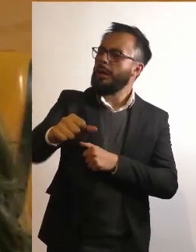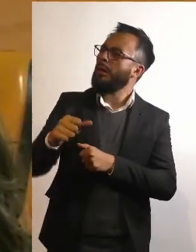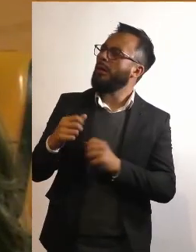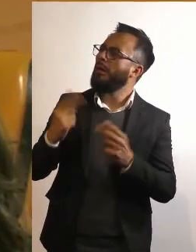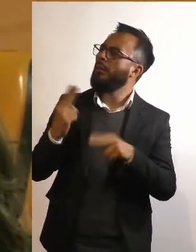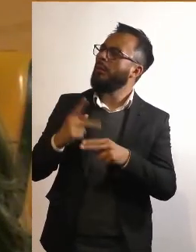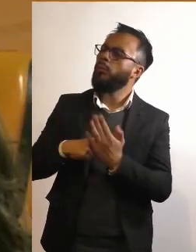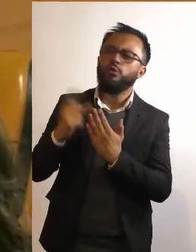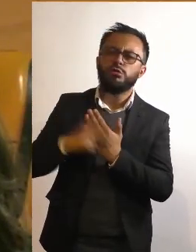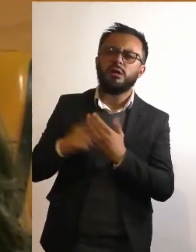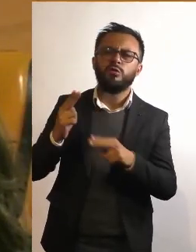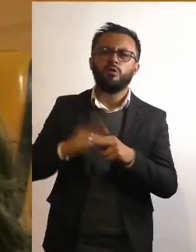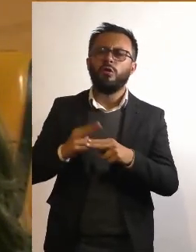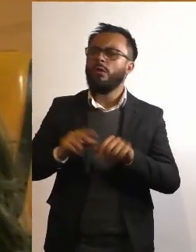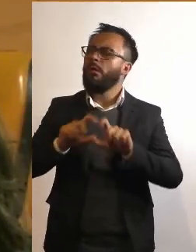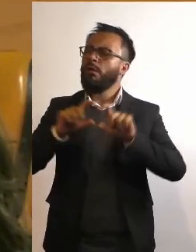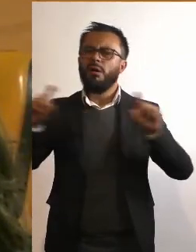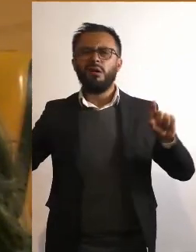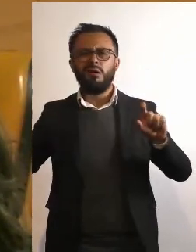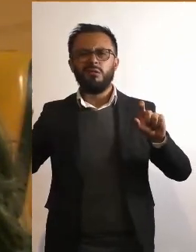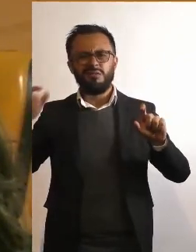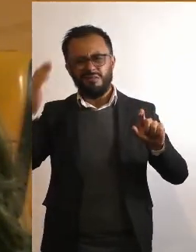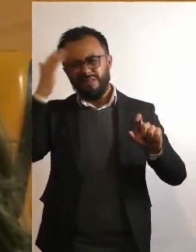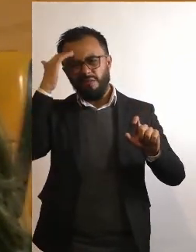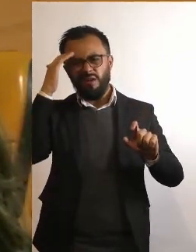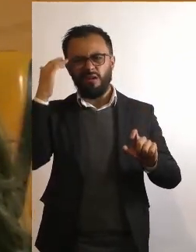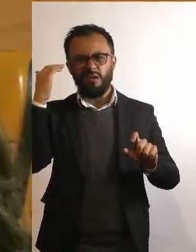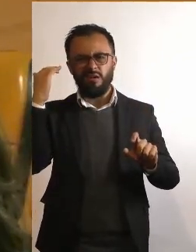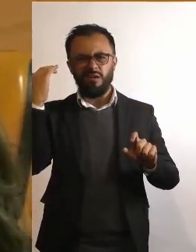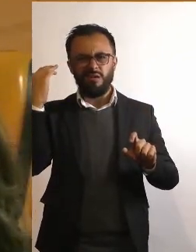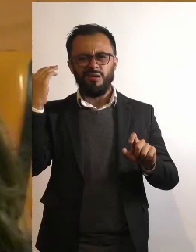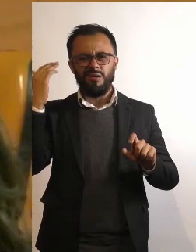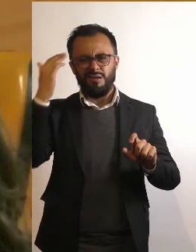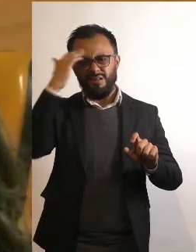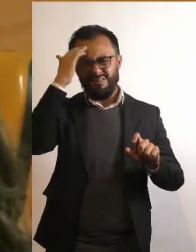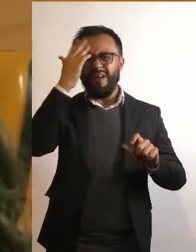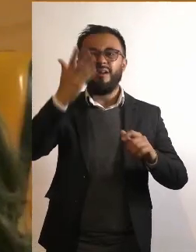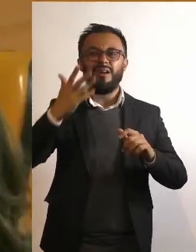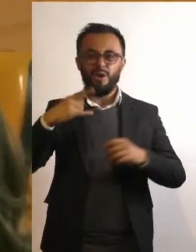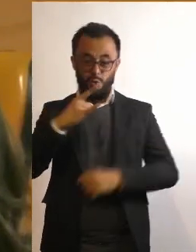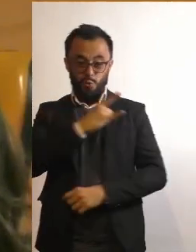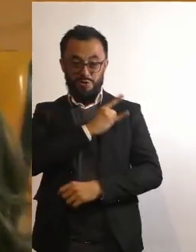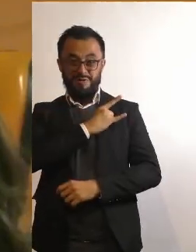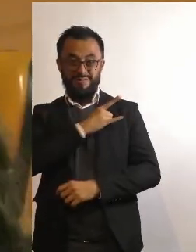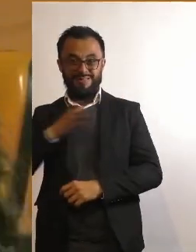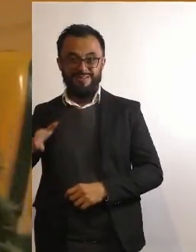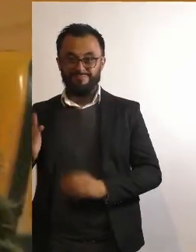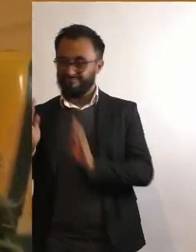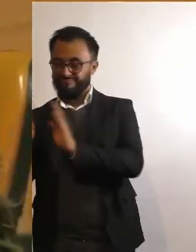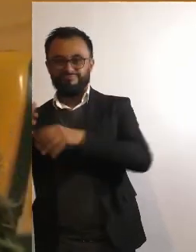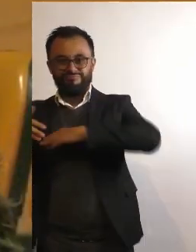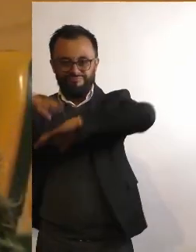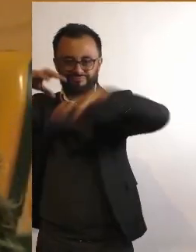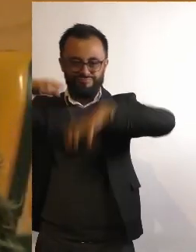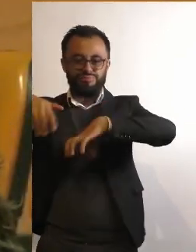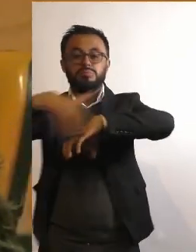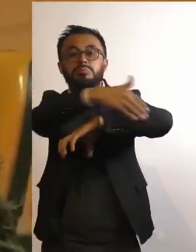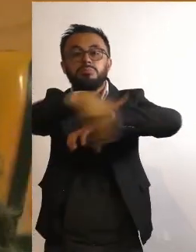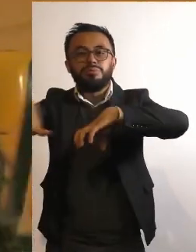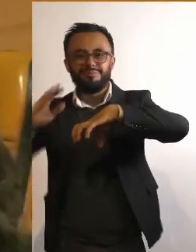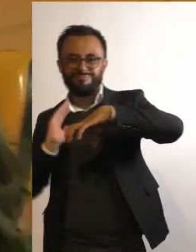la casa que está que estaba en la entrada de la 134. Leí que el proyecto es un